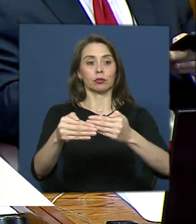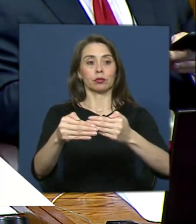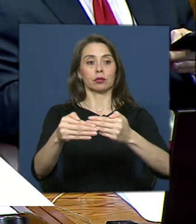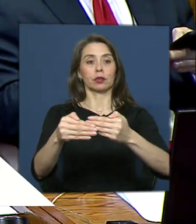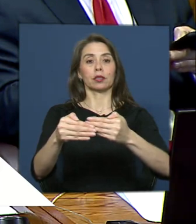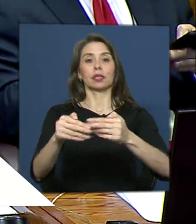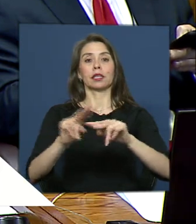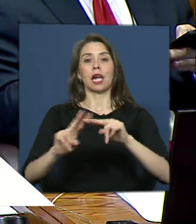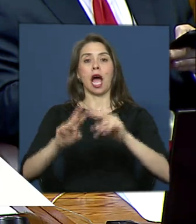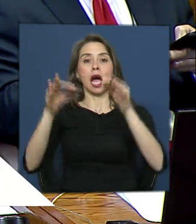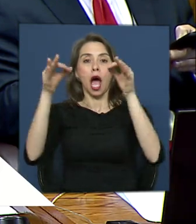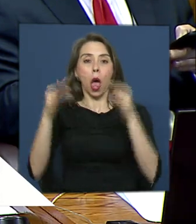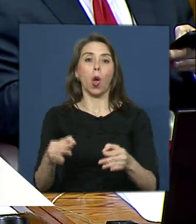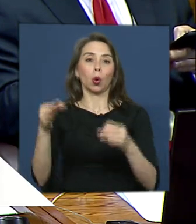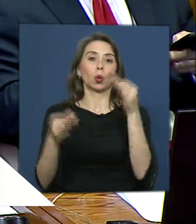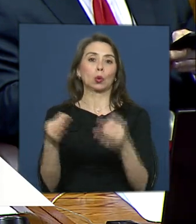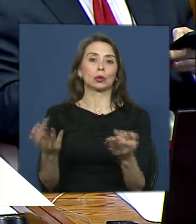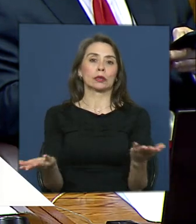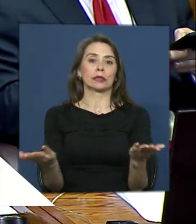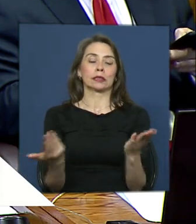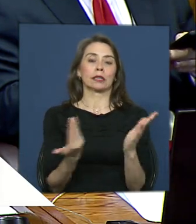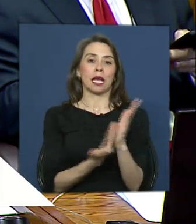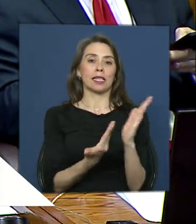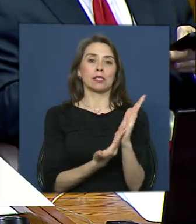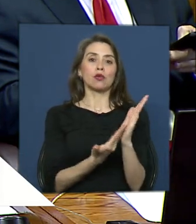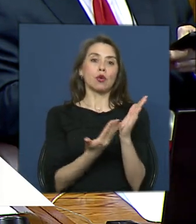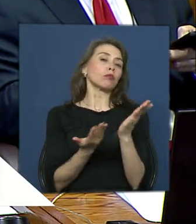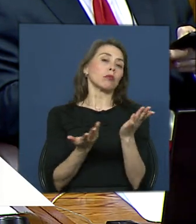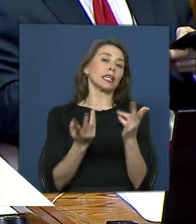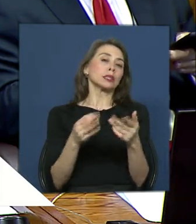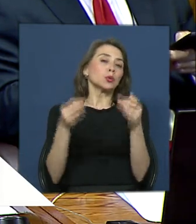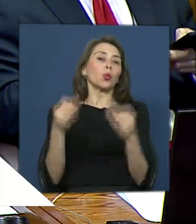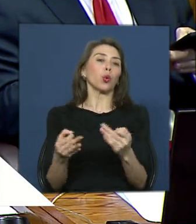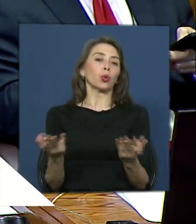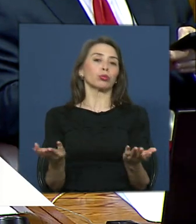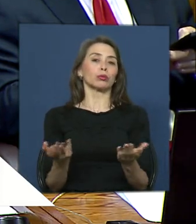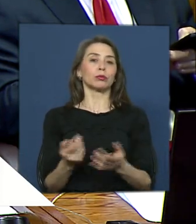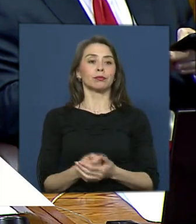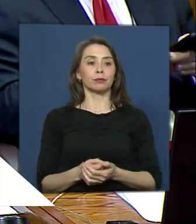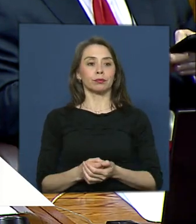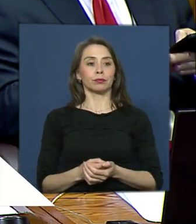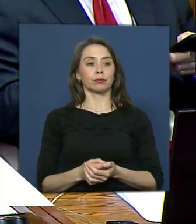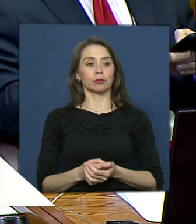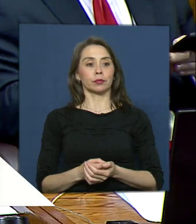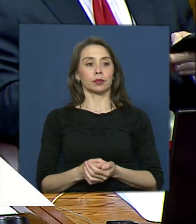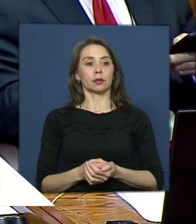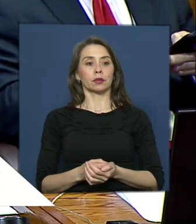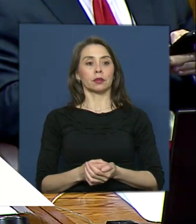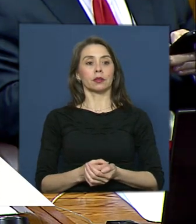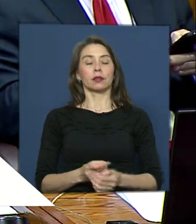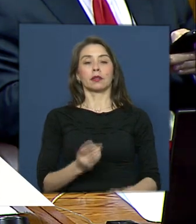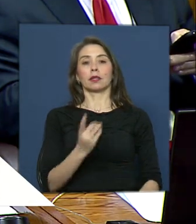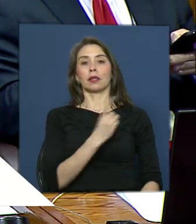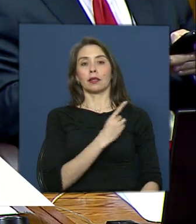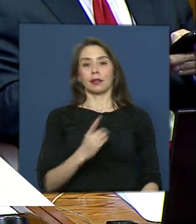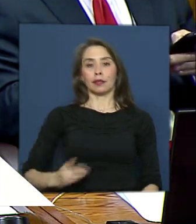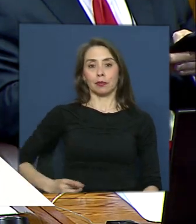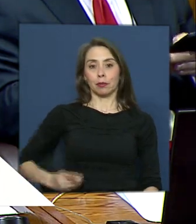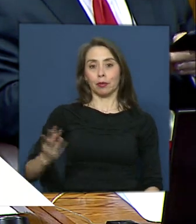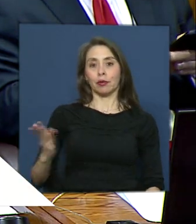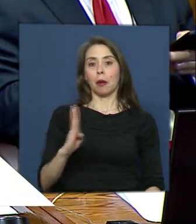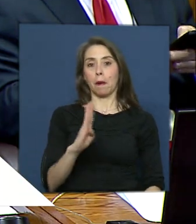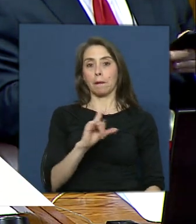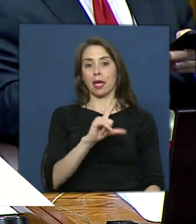porque aquí se trata de hacer justicia simplemente. Lo que mencionaba mi distinguido colega Belolio respecto de